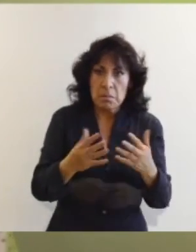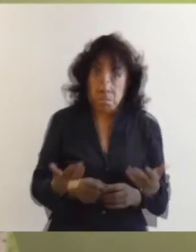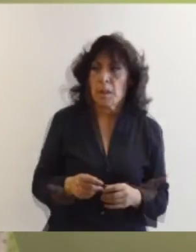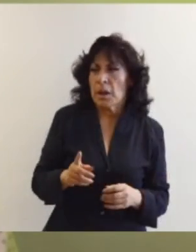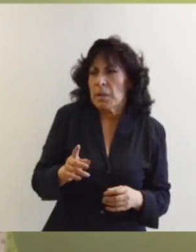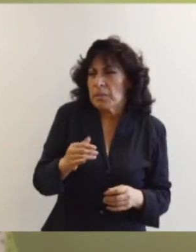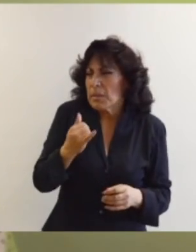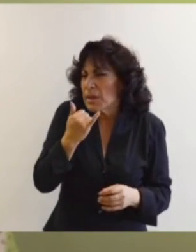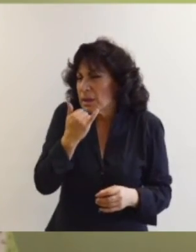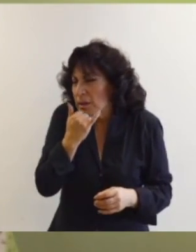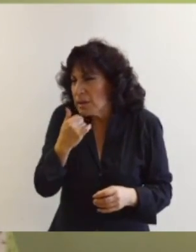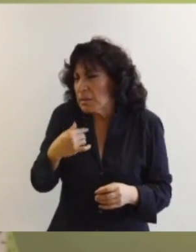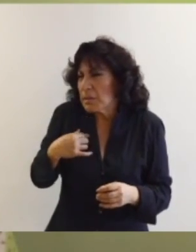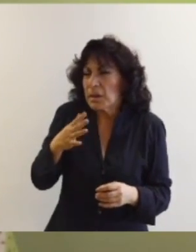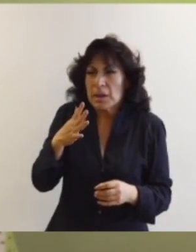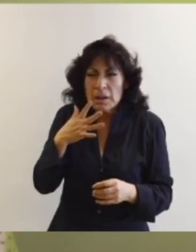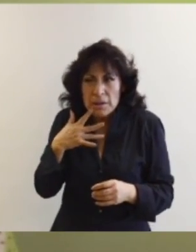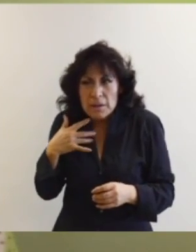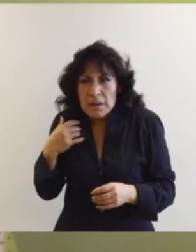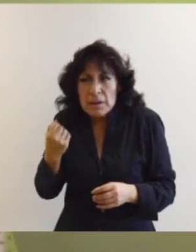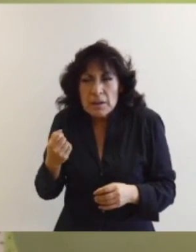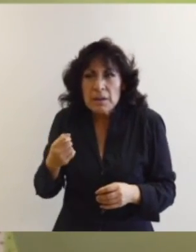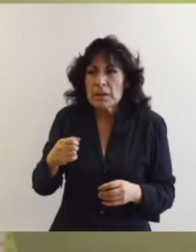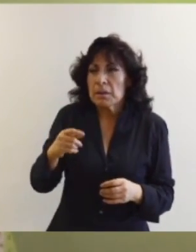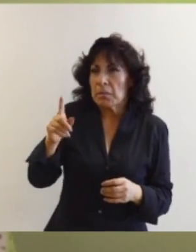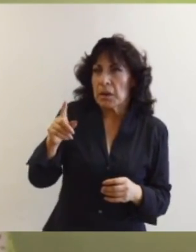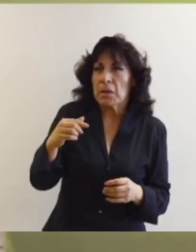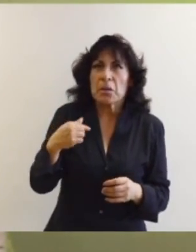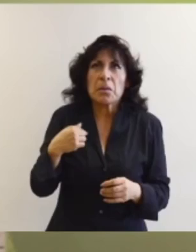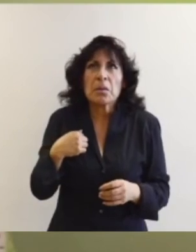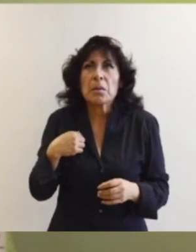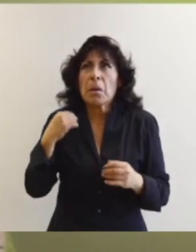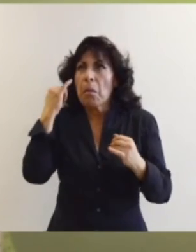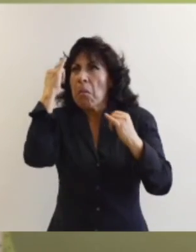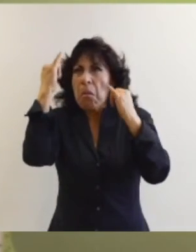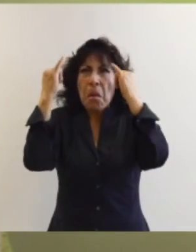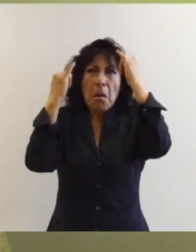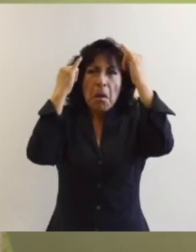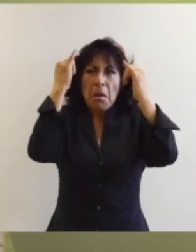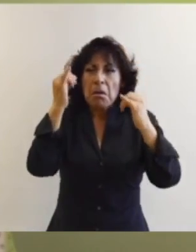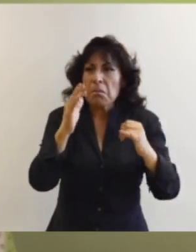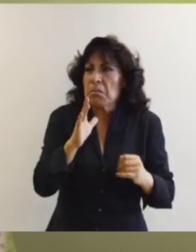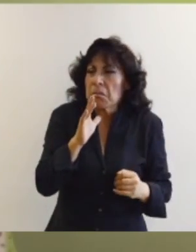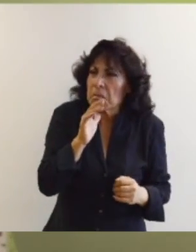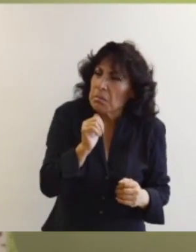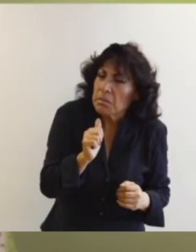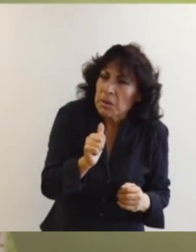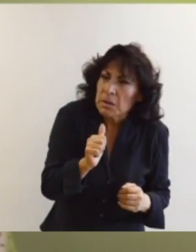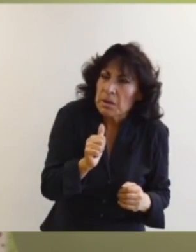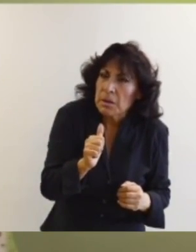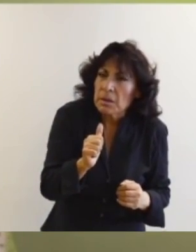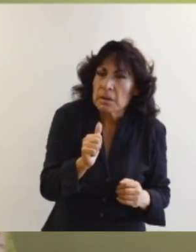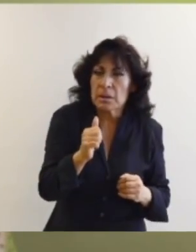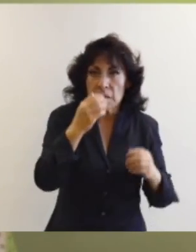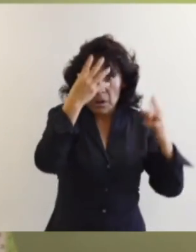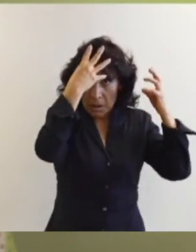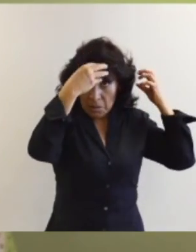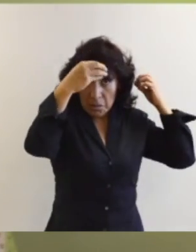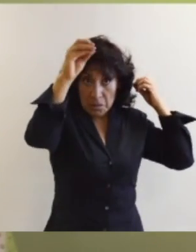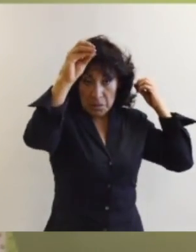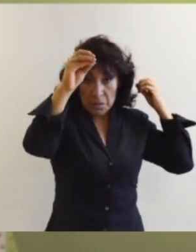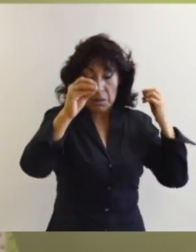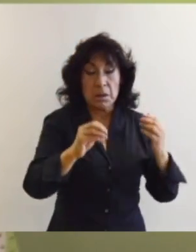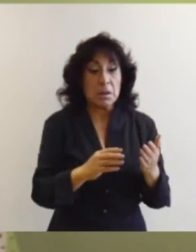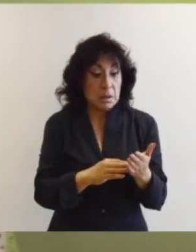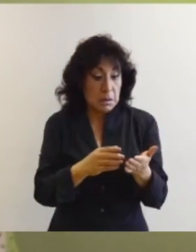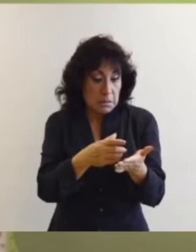Perdóneme que insista, pero eso solo no me permite visualizar a Cuauhtémoc. De Cortés dice usted que